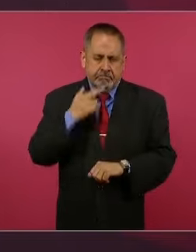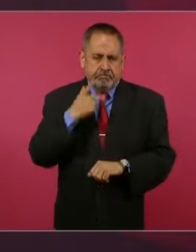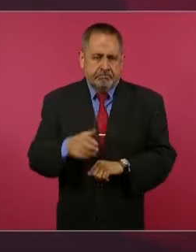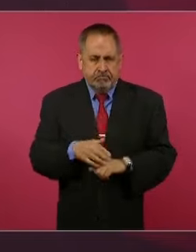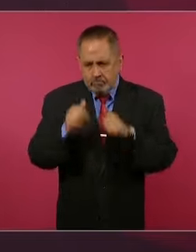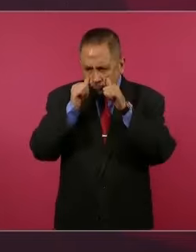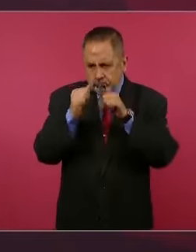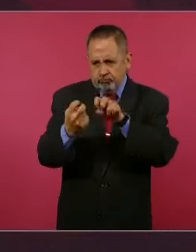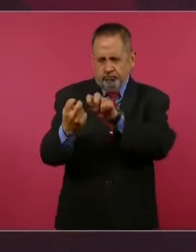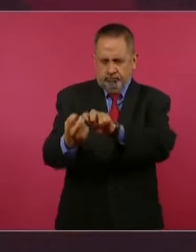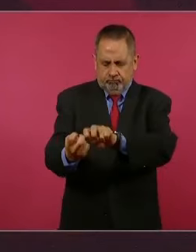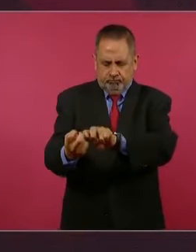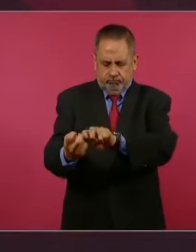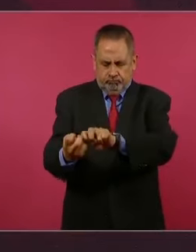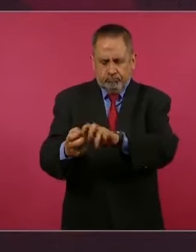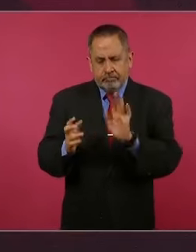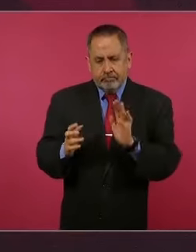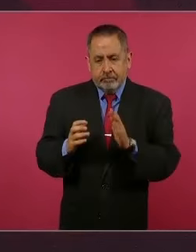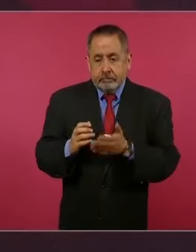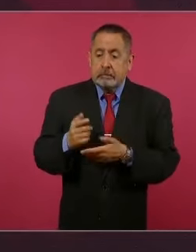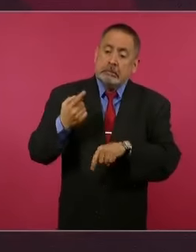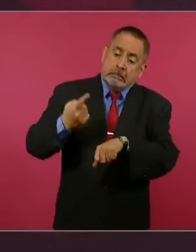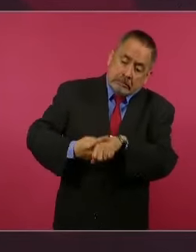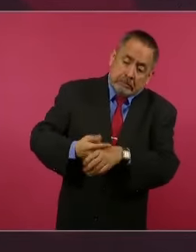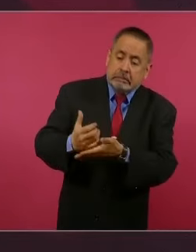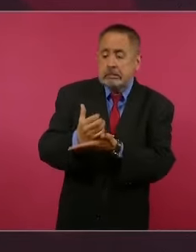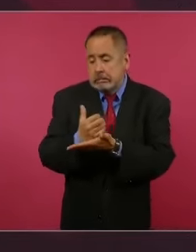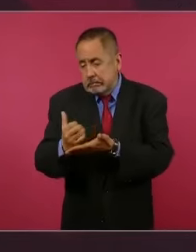mejor prevenir que